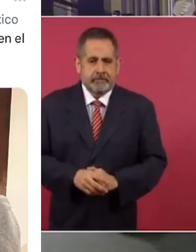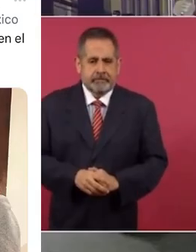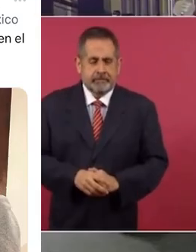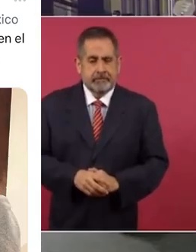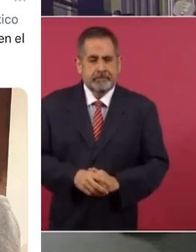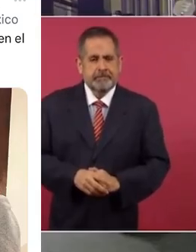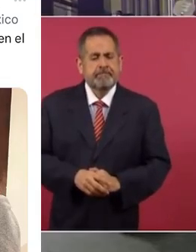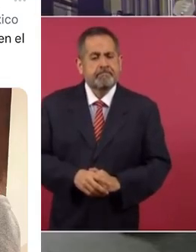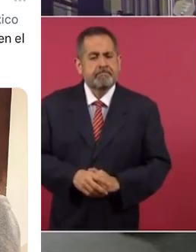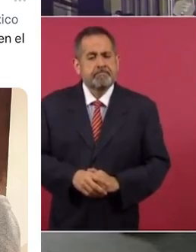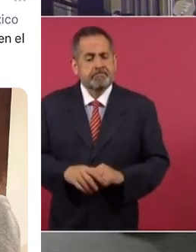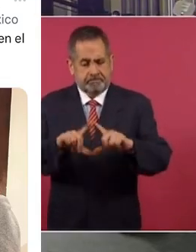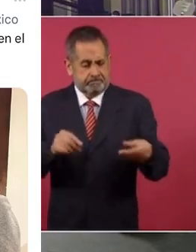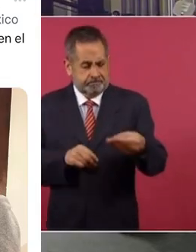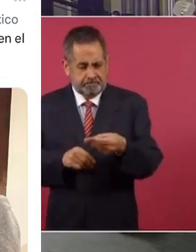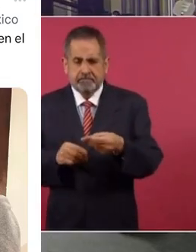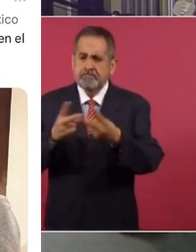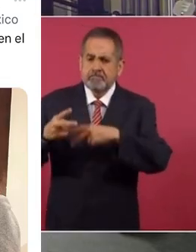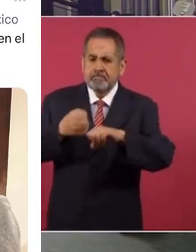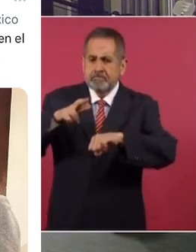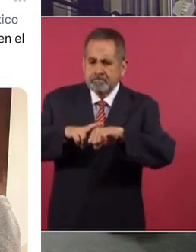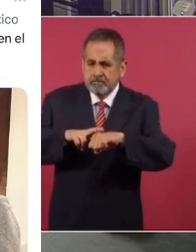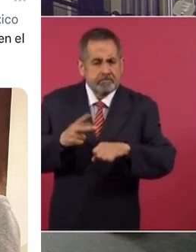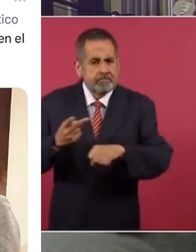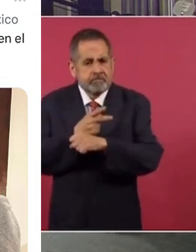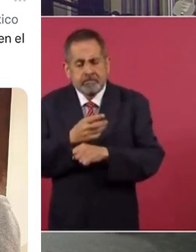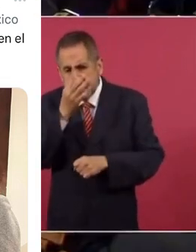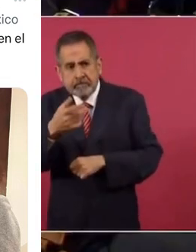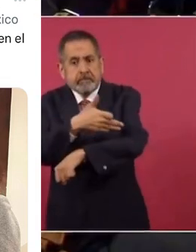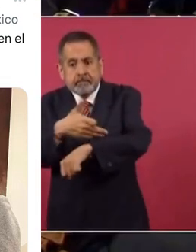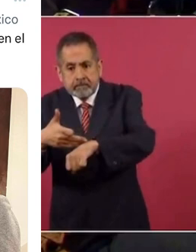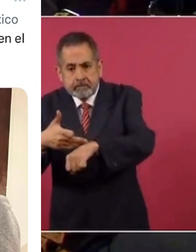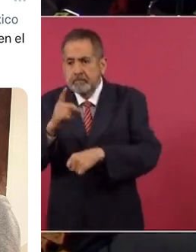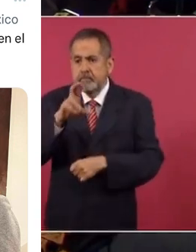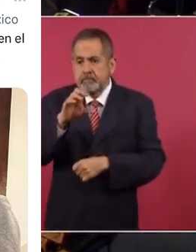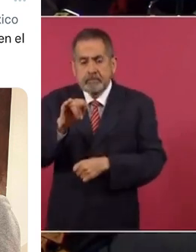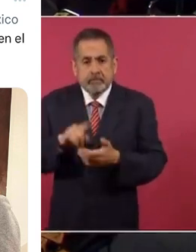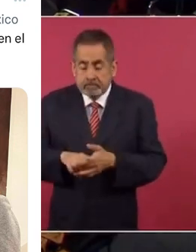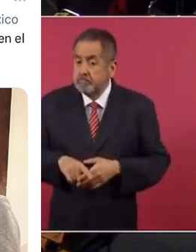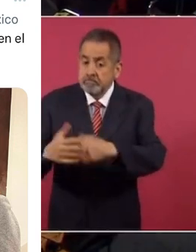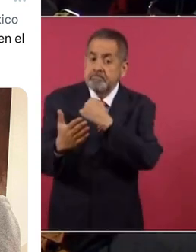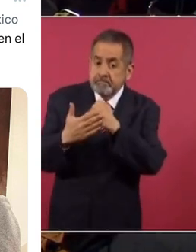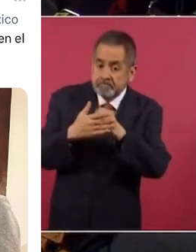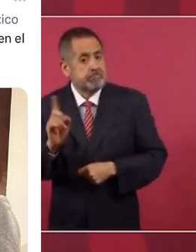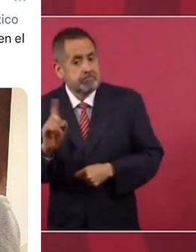política. Que vino ahí el embajador, porque parece ser que no, que solamente viajó la familia de Pedro Castillo. Sí, fíjate